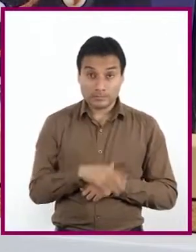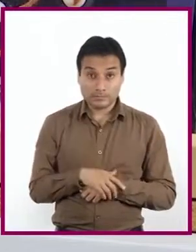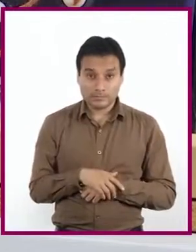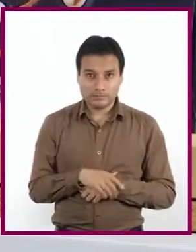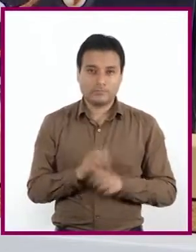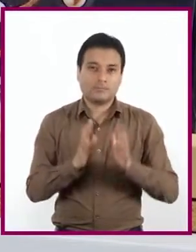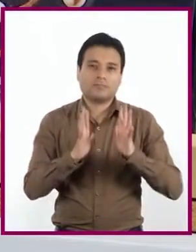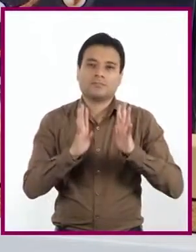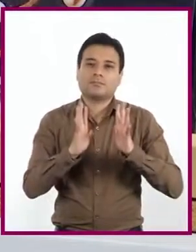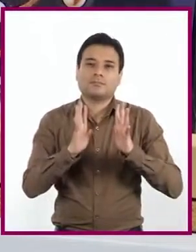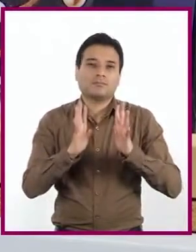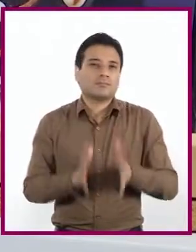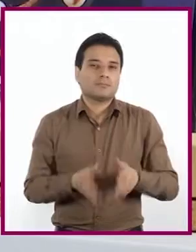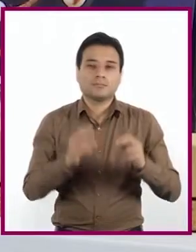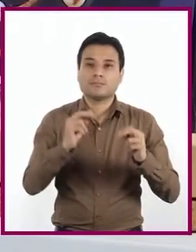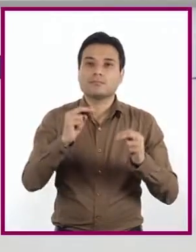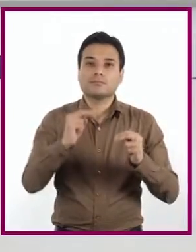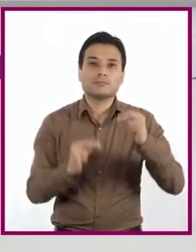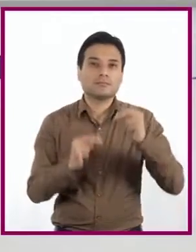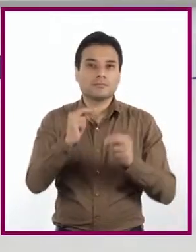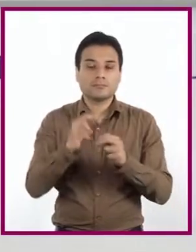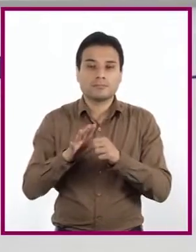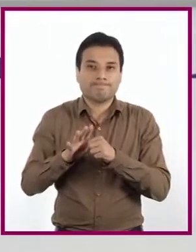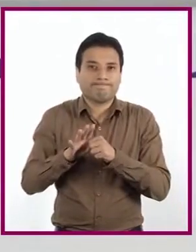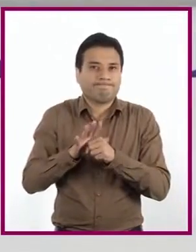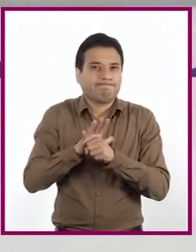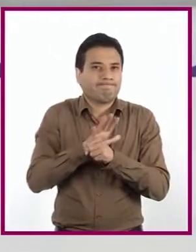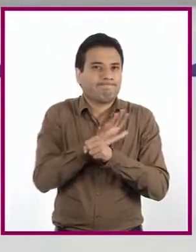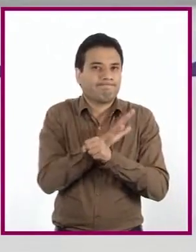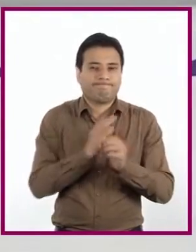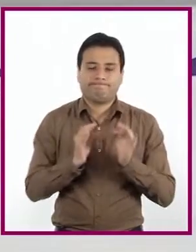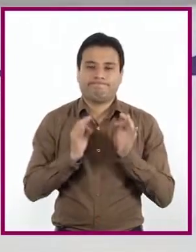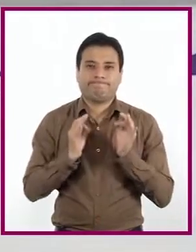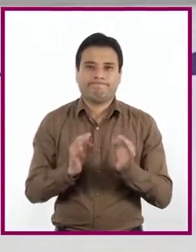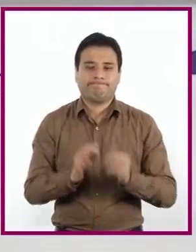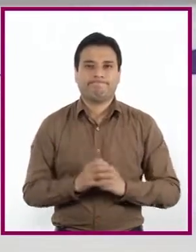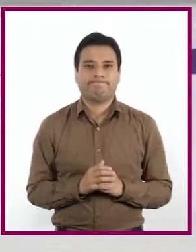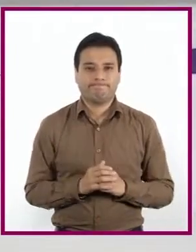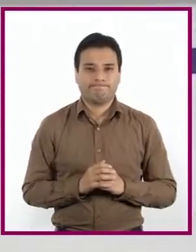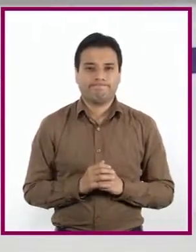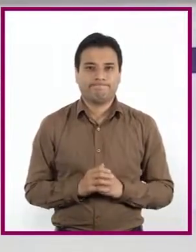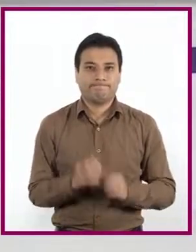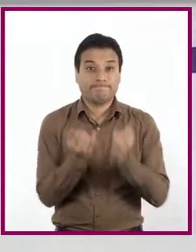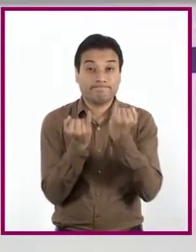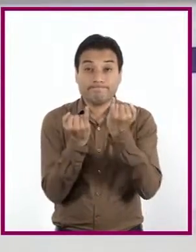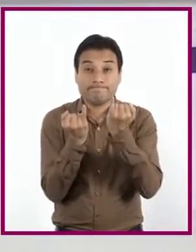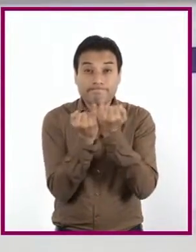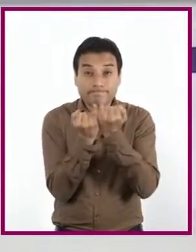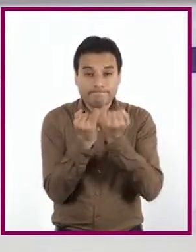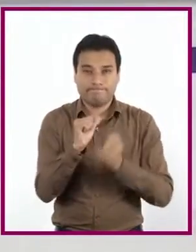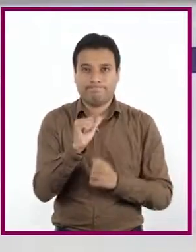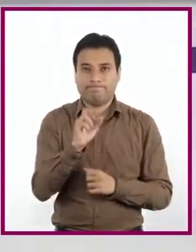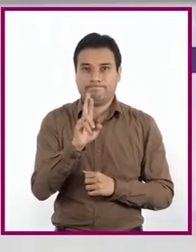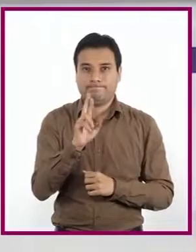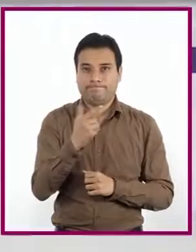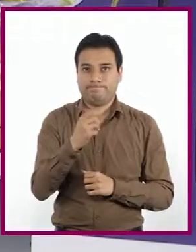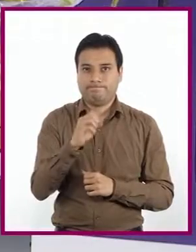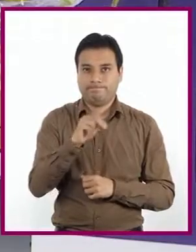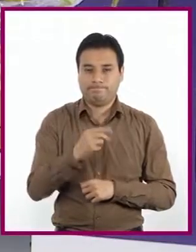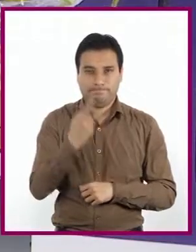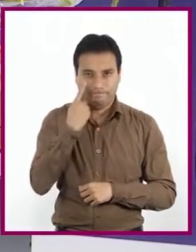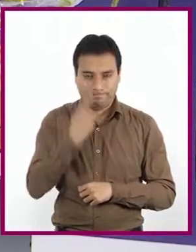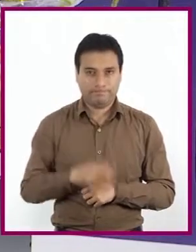completar su última órbita y adquirir la forma del argón. Observamos